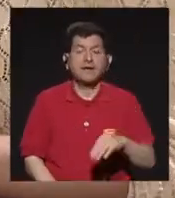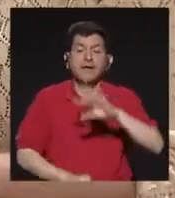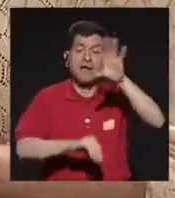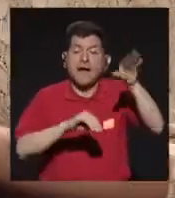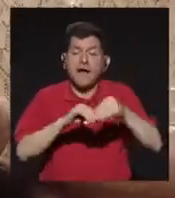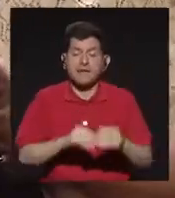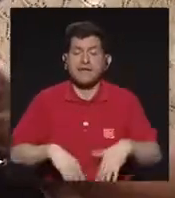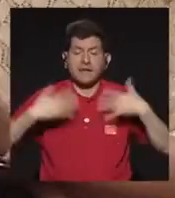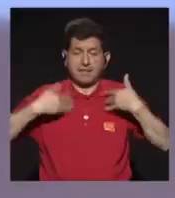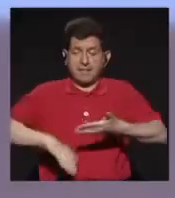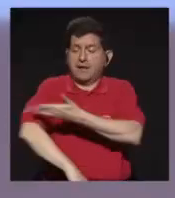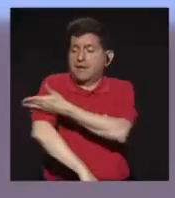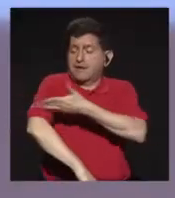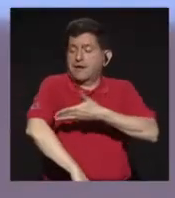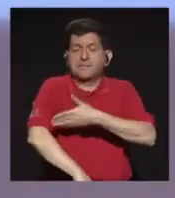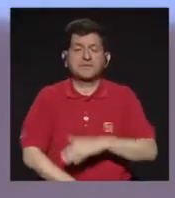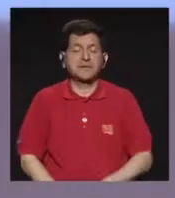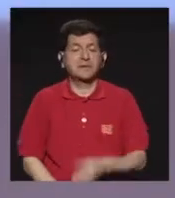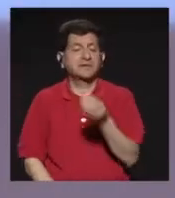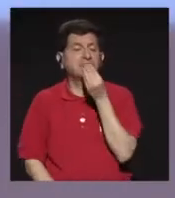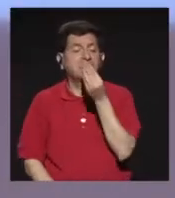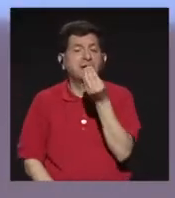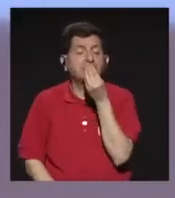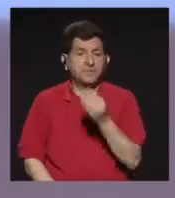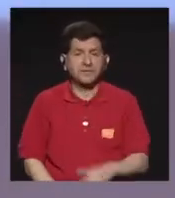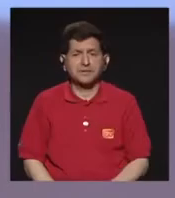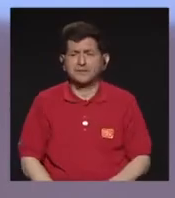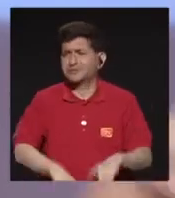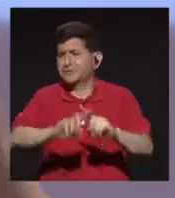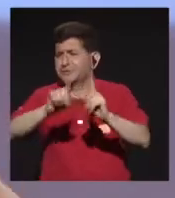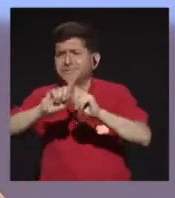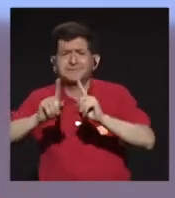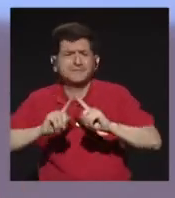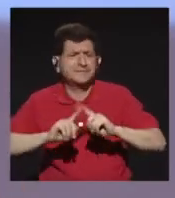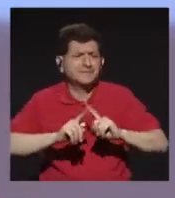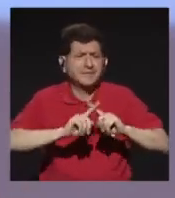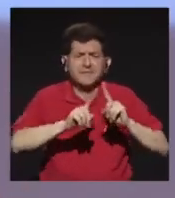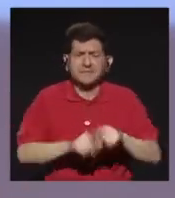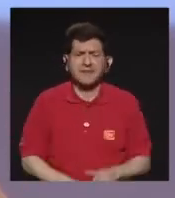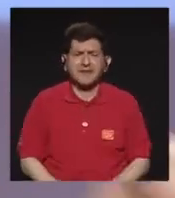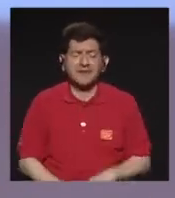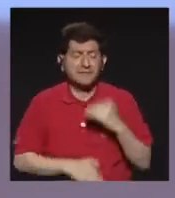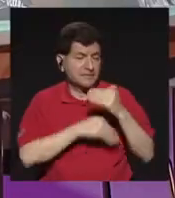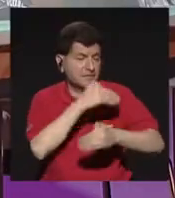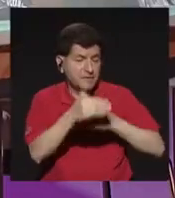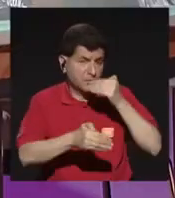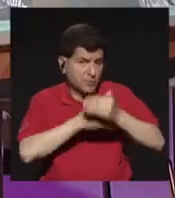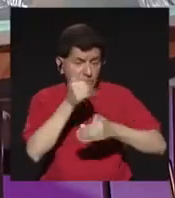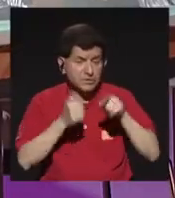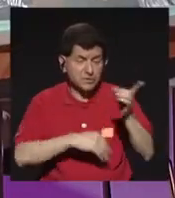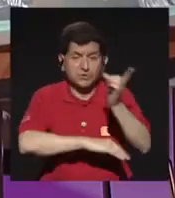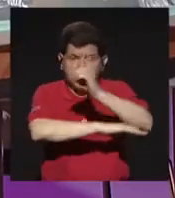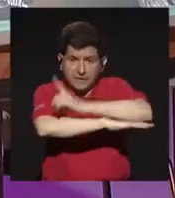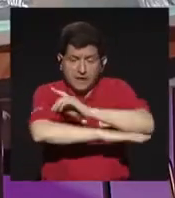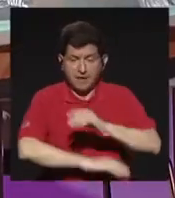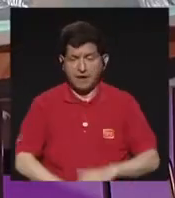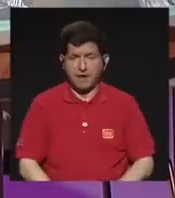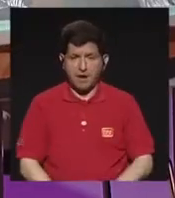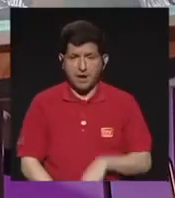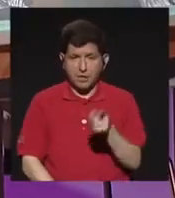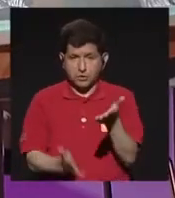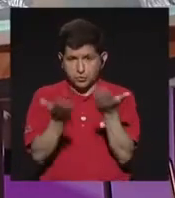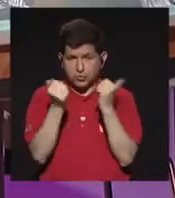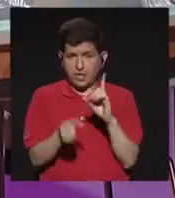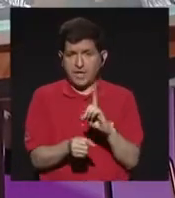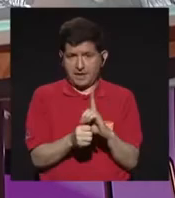ahí camisetas y póngale alimentación y un montón de, digamos, de la logística de ese día. Que si vos querés